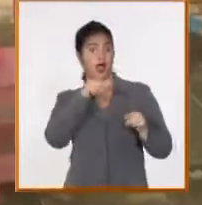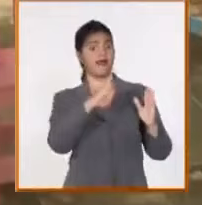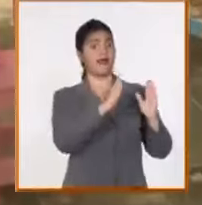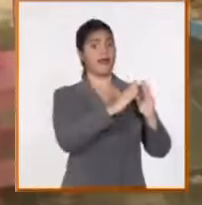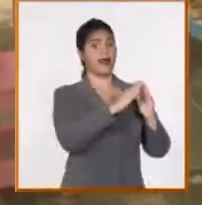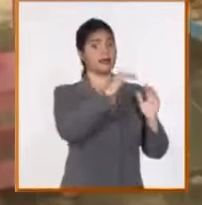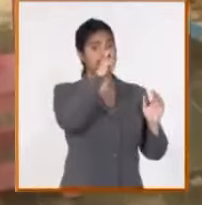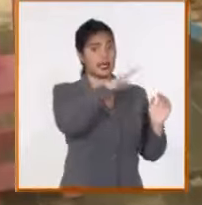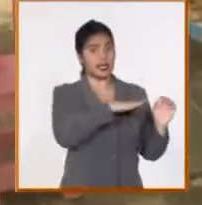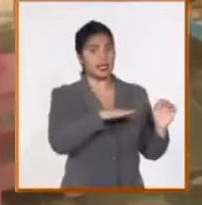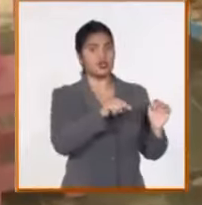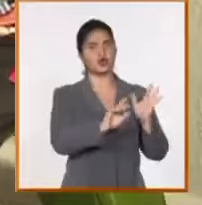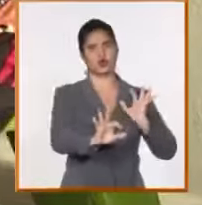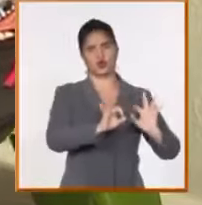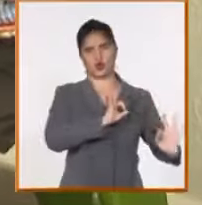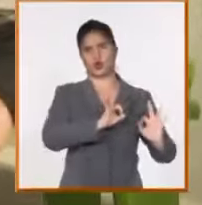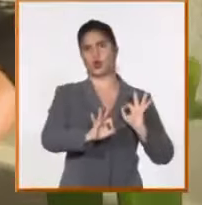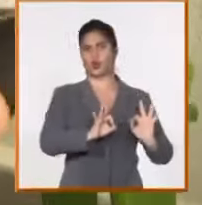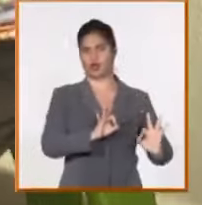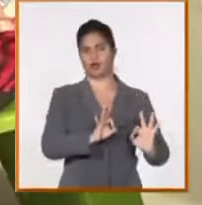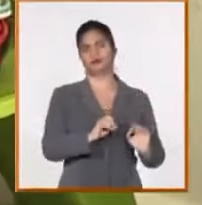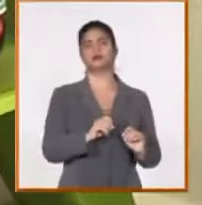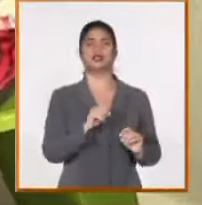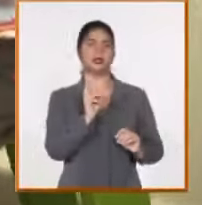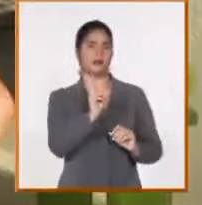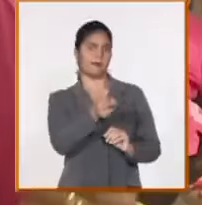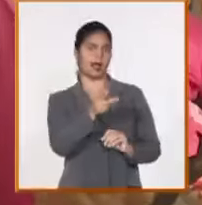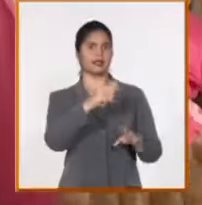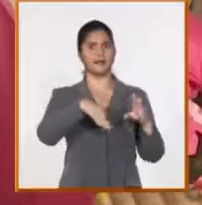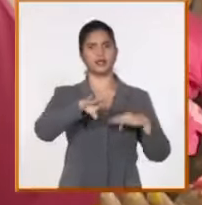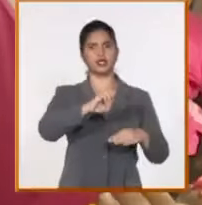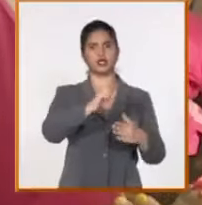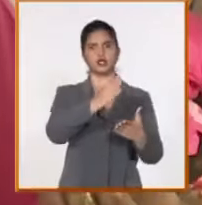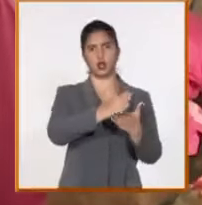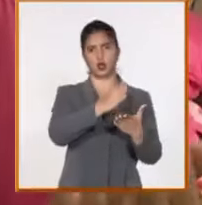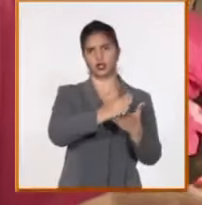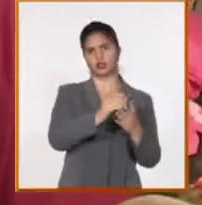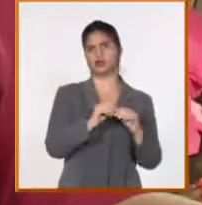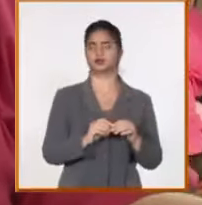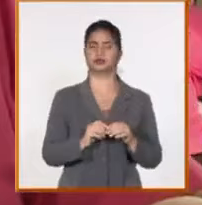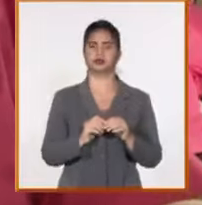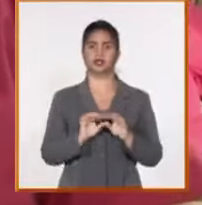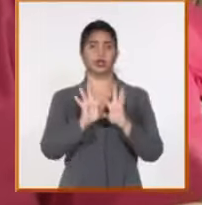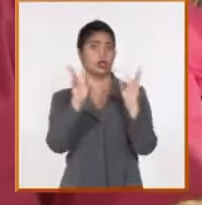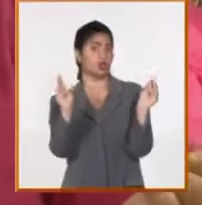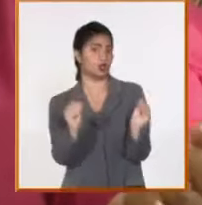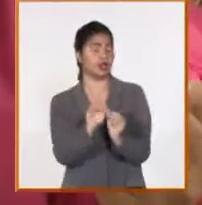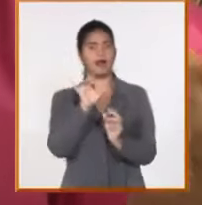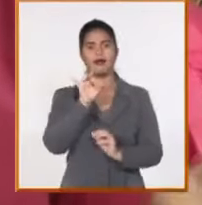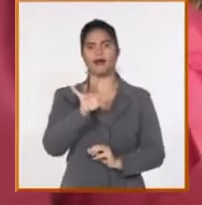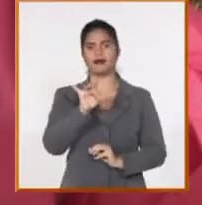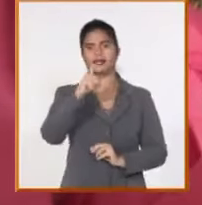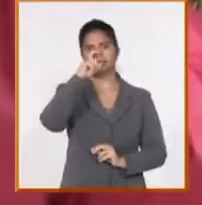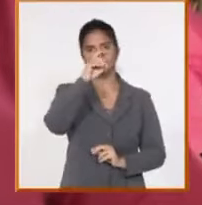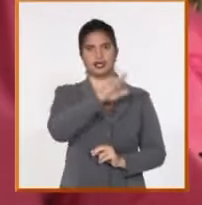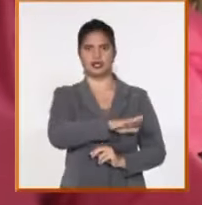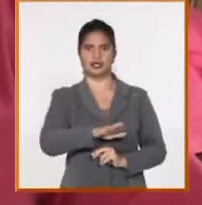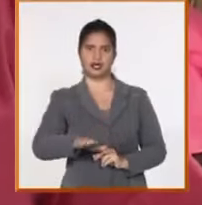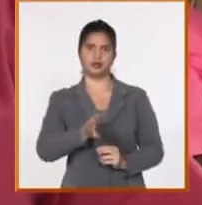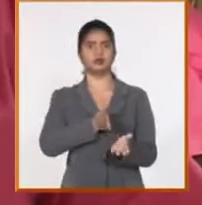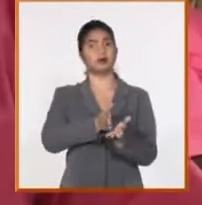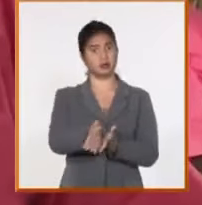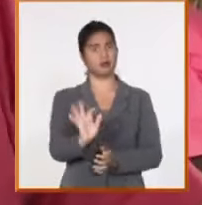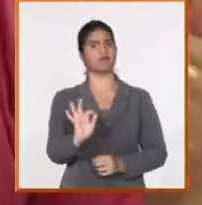cuidan a sus hijos según lo regulado por el Ministerio de Educación con una matrícula de 15 niños se ha mantenido esa